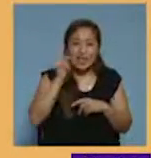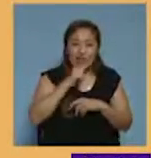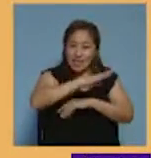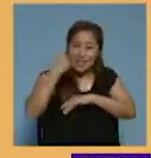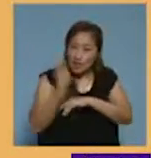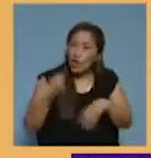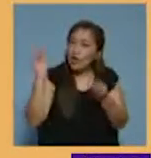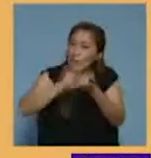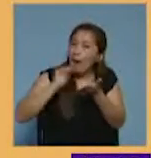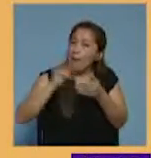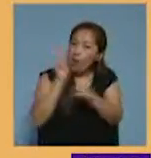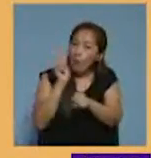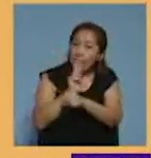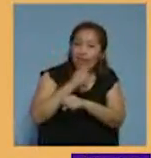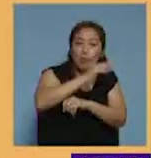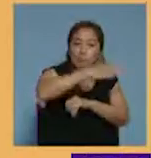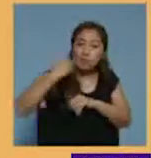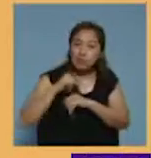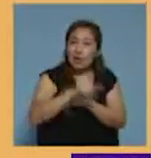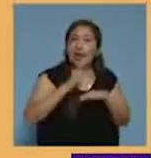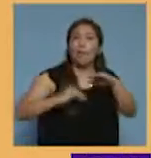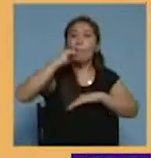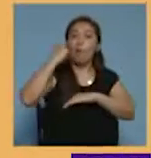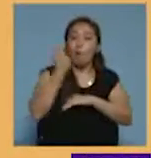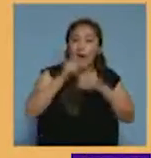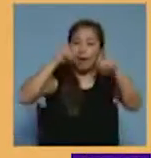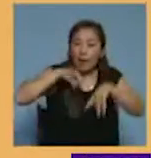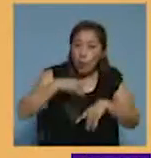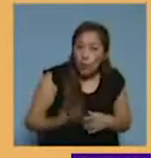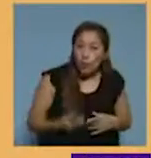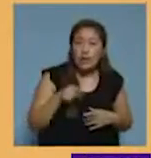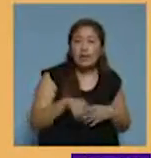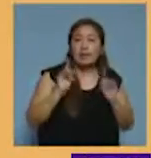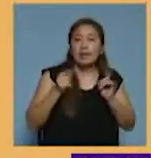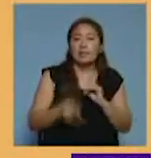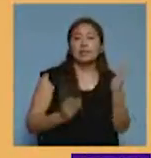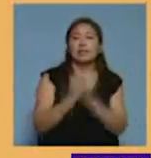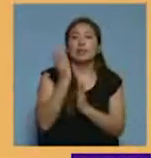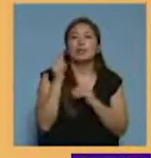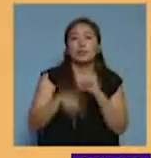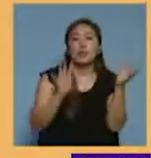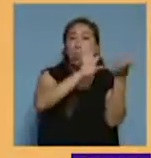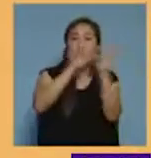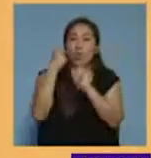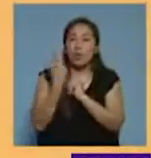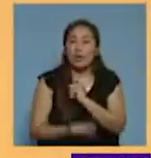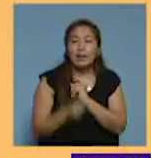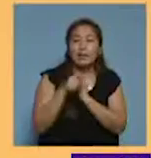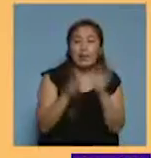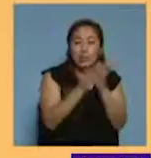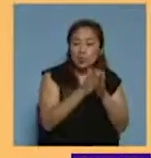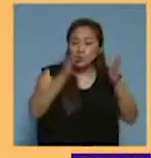seguridad del riesgo hídrico que provoca la situación de los ríos de provincia y bueno estamos transitando una temporada donde